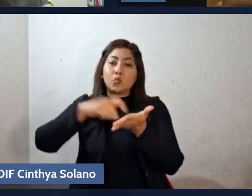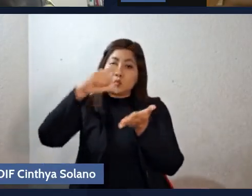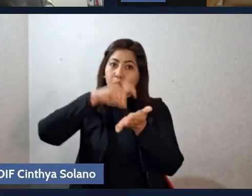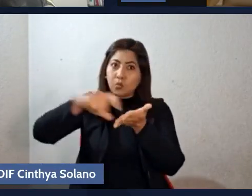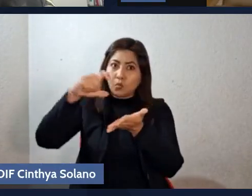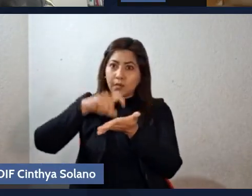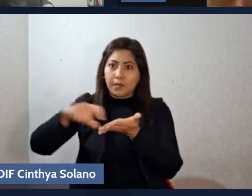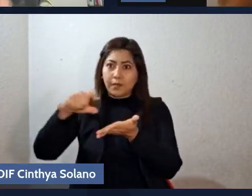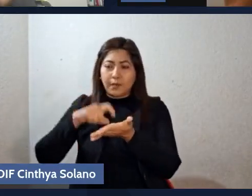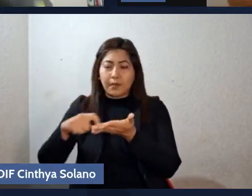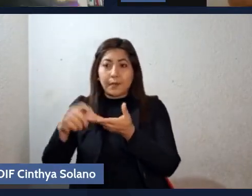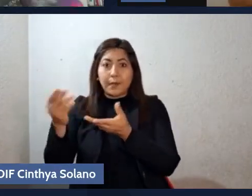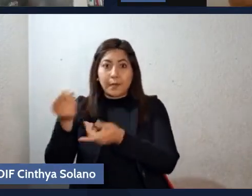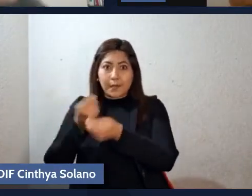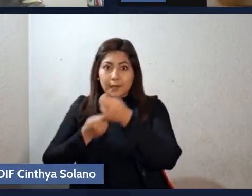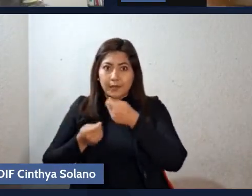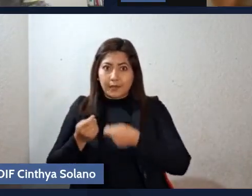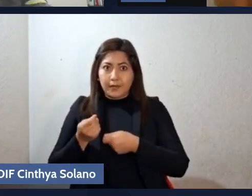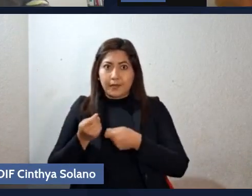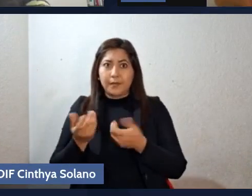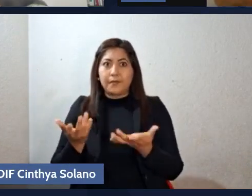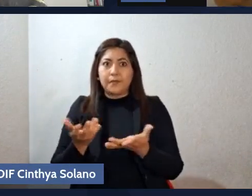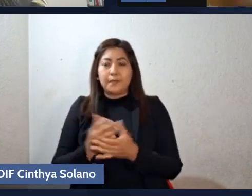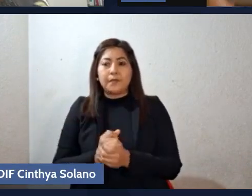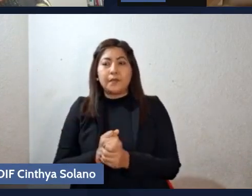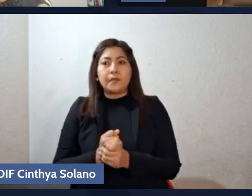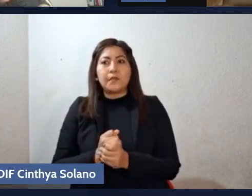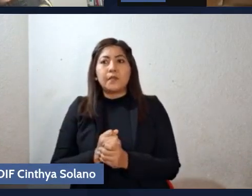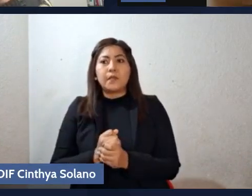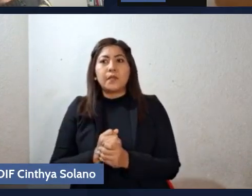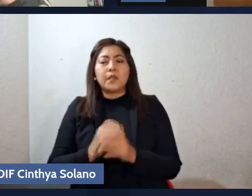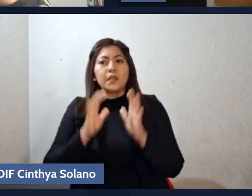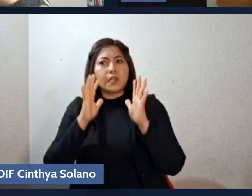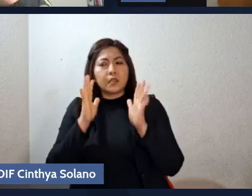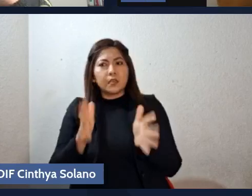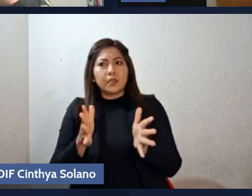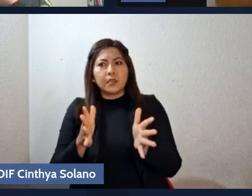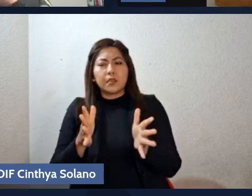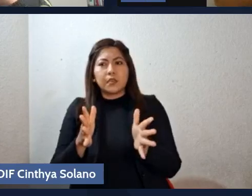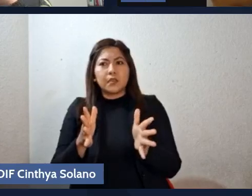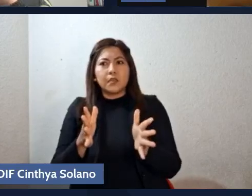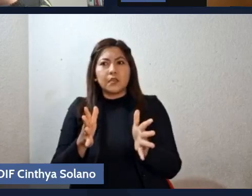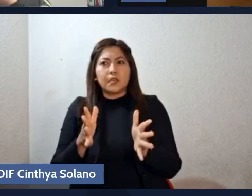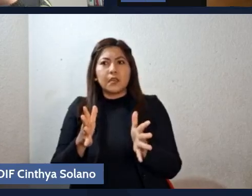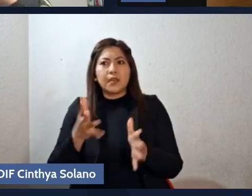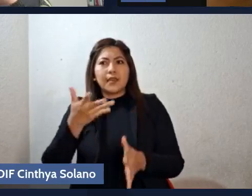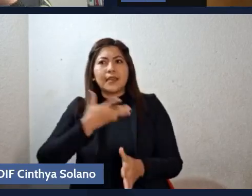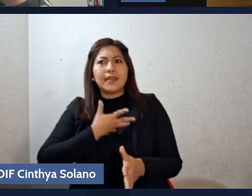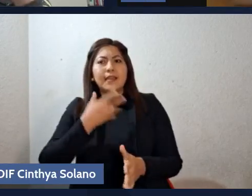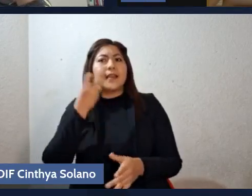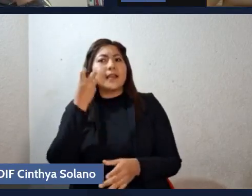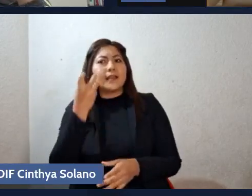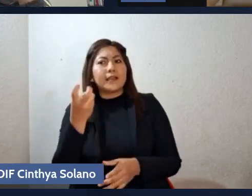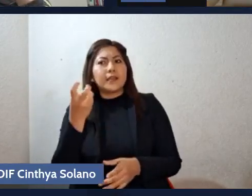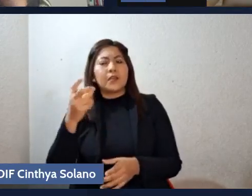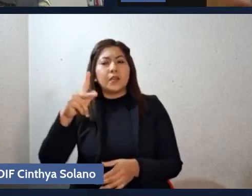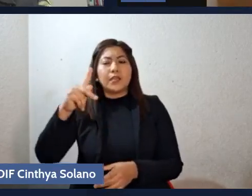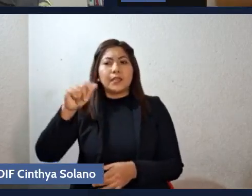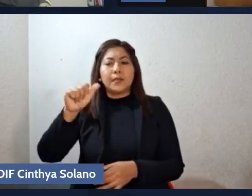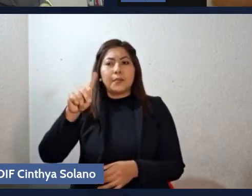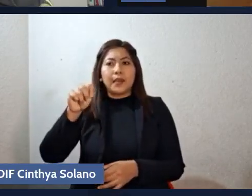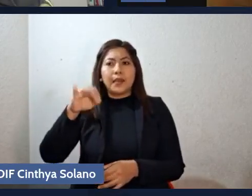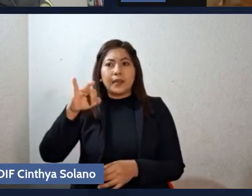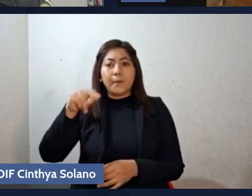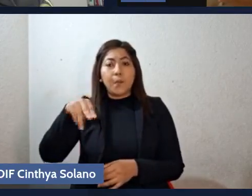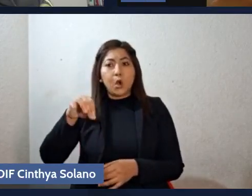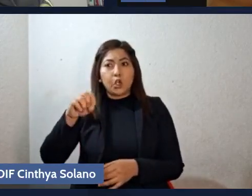Ajá, y obviamente una vez de que ya tenga yo constituido ese patrimonio, ya cuando yo deje de estar